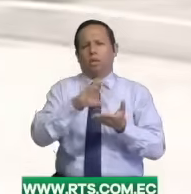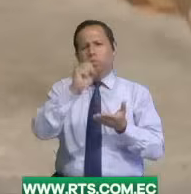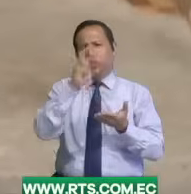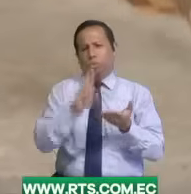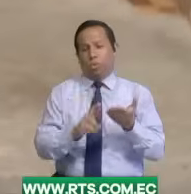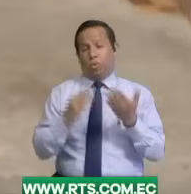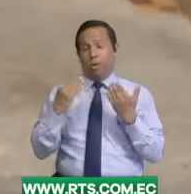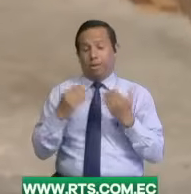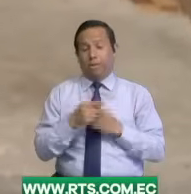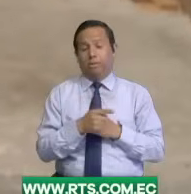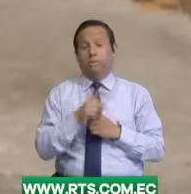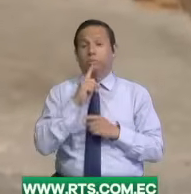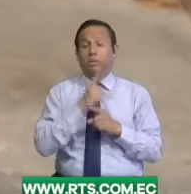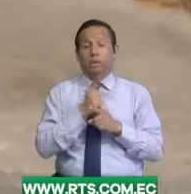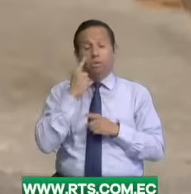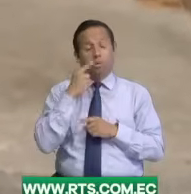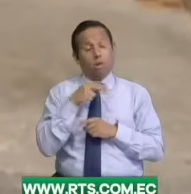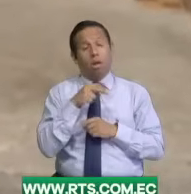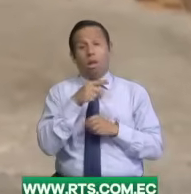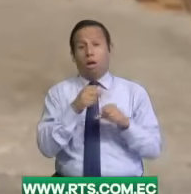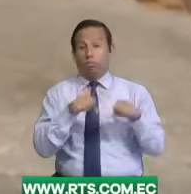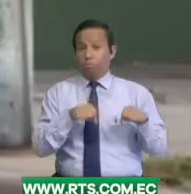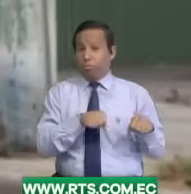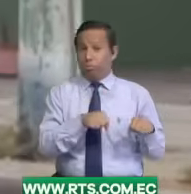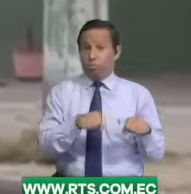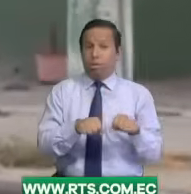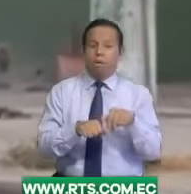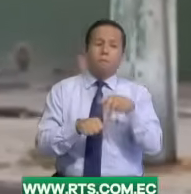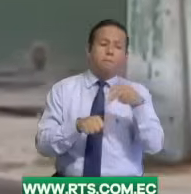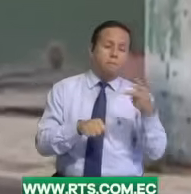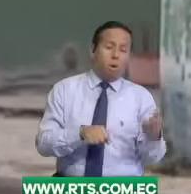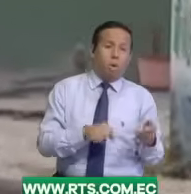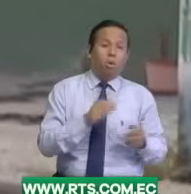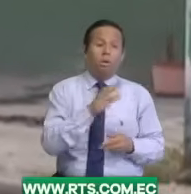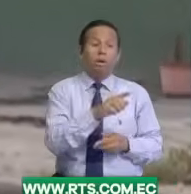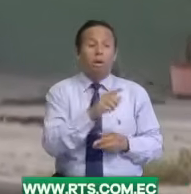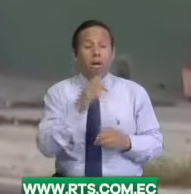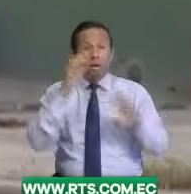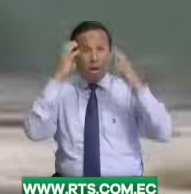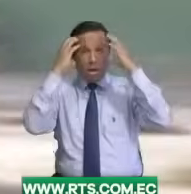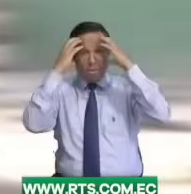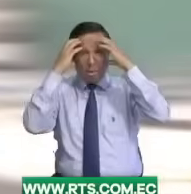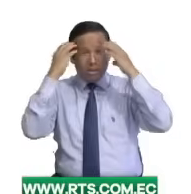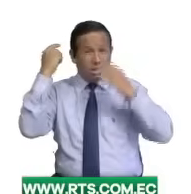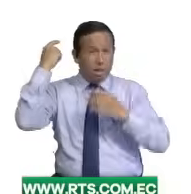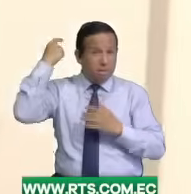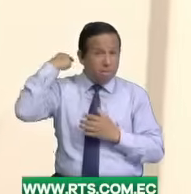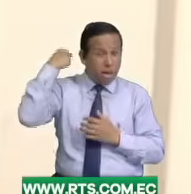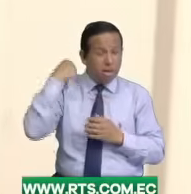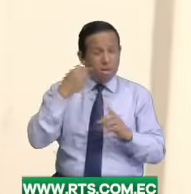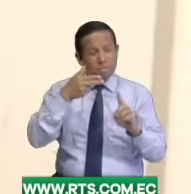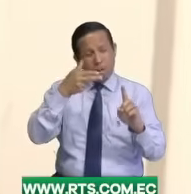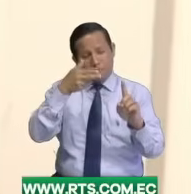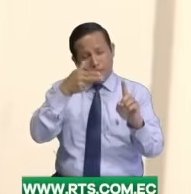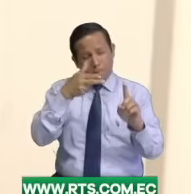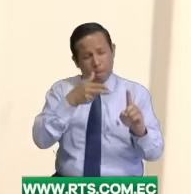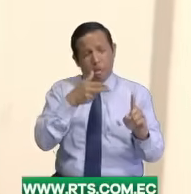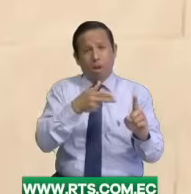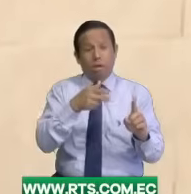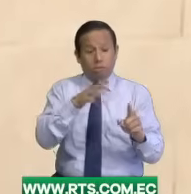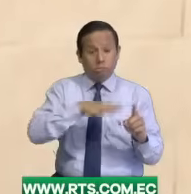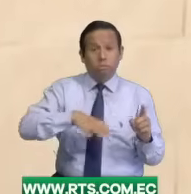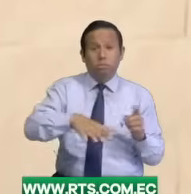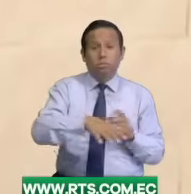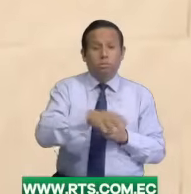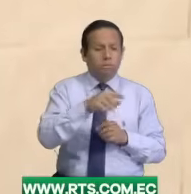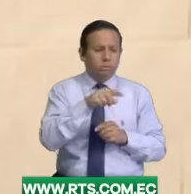ahí. La moto aquí y él en la cabeza, dos en la espalda, y otro ahí. Por aquí quedaron impactos de proyectiles en